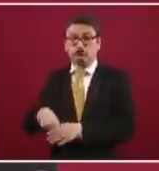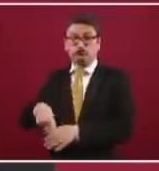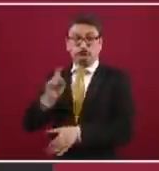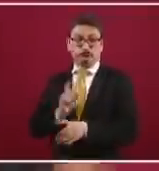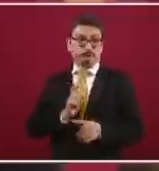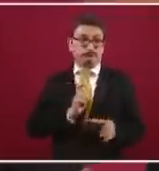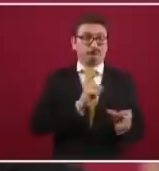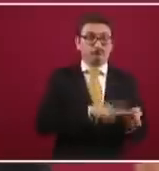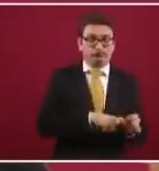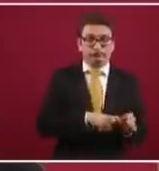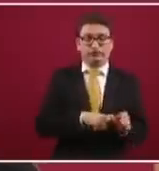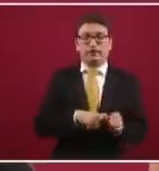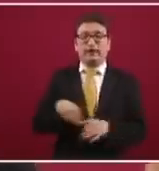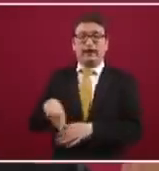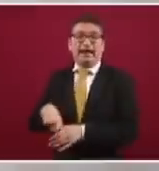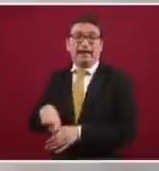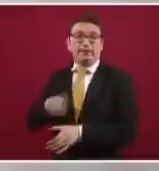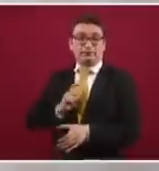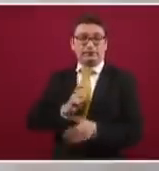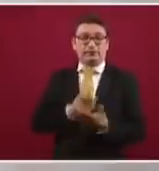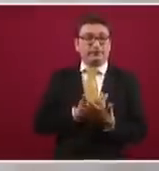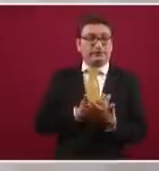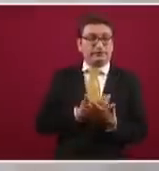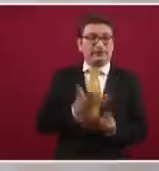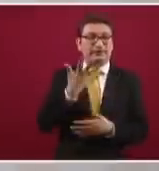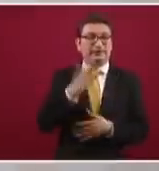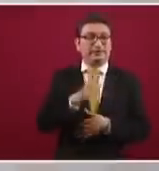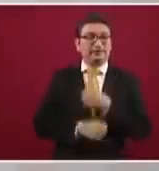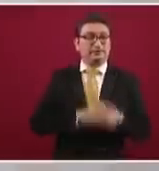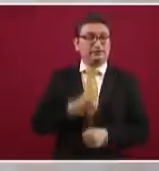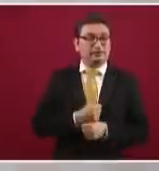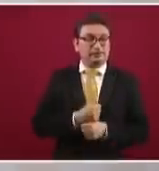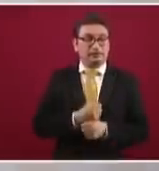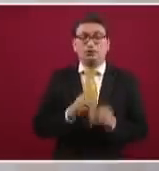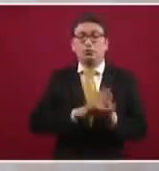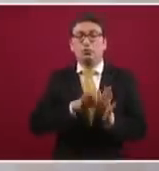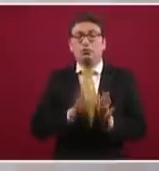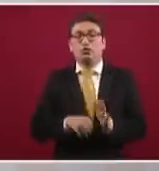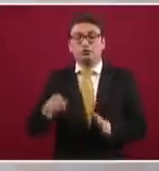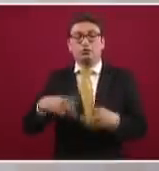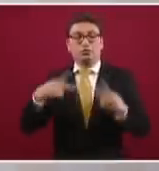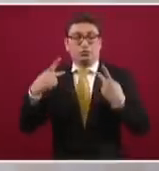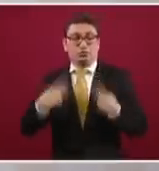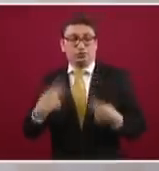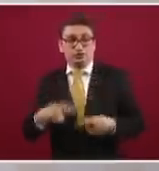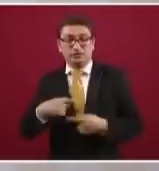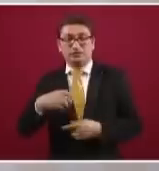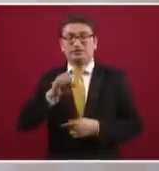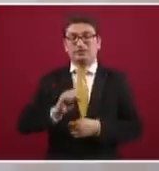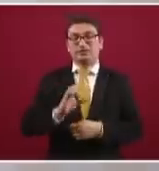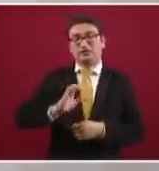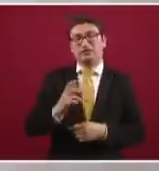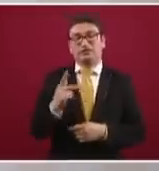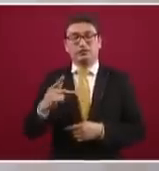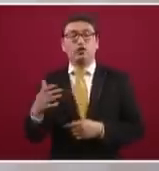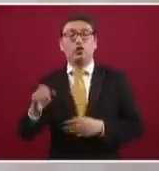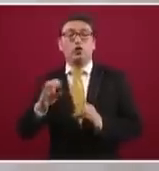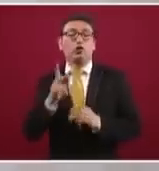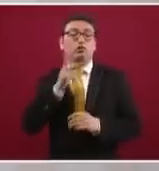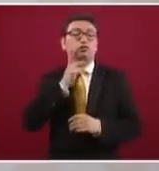Tendrían que pasar 10 años para que el que estuvo en Hacienda, o en Gobernación, o en